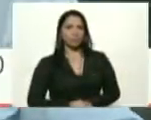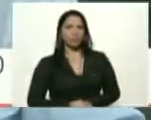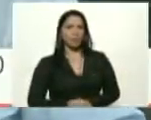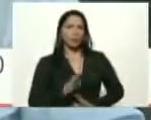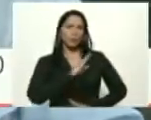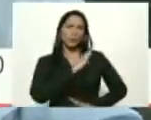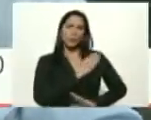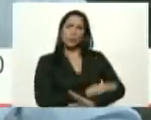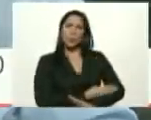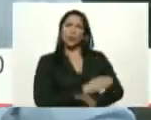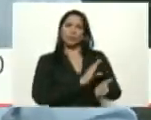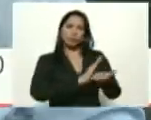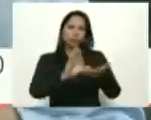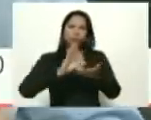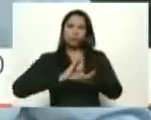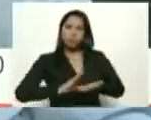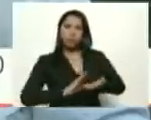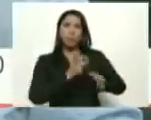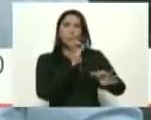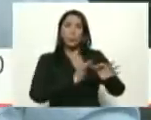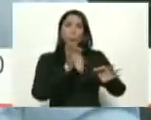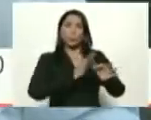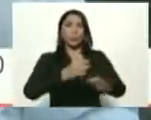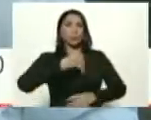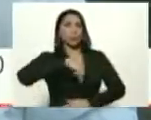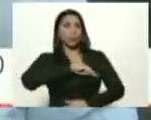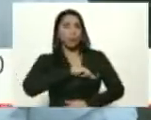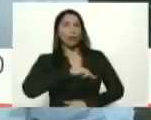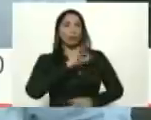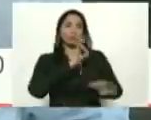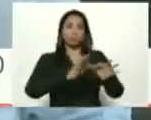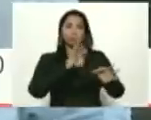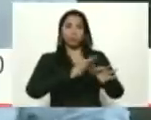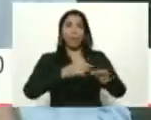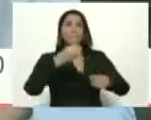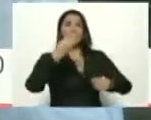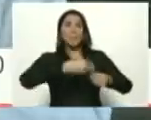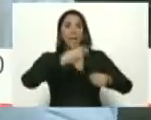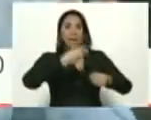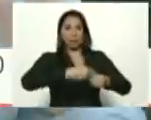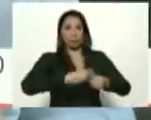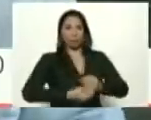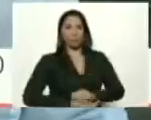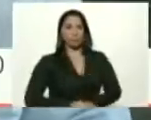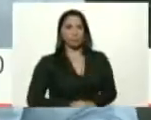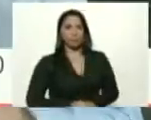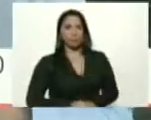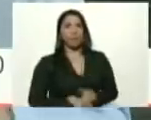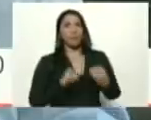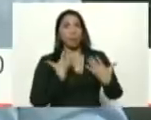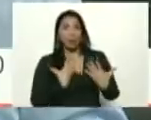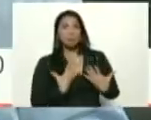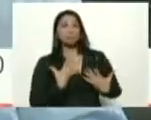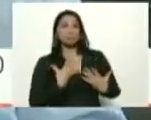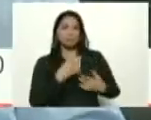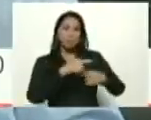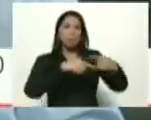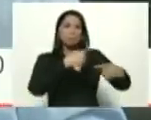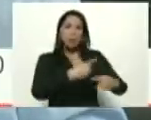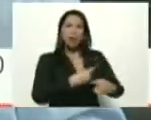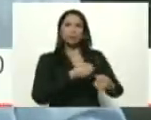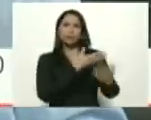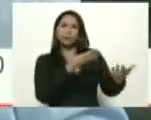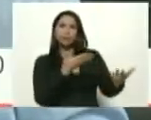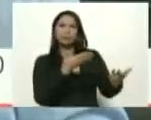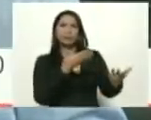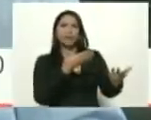fuerza al financiamiento en criptomoneda, en nuestra criptomoneda del Petro, y bueno, más adelante quizás usted va